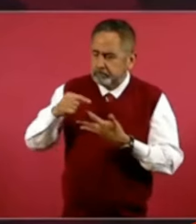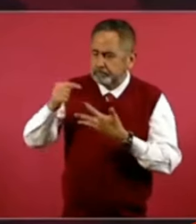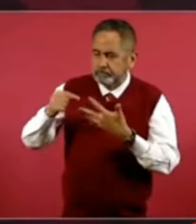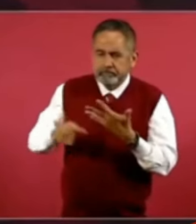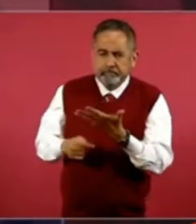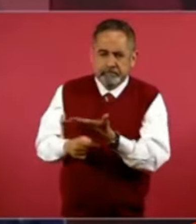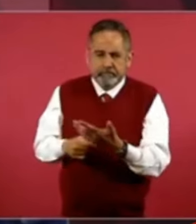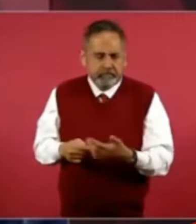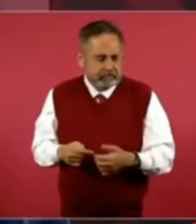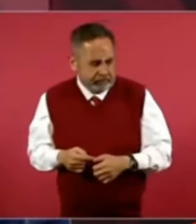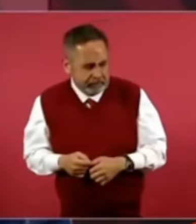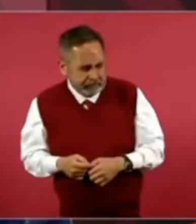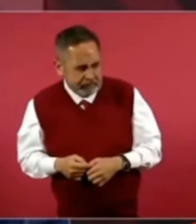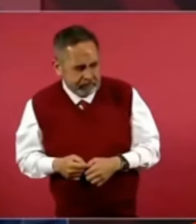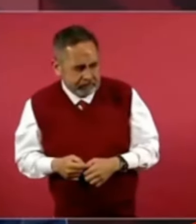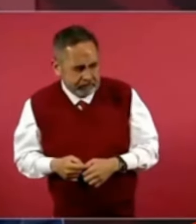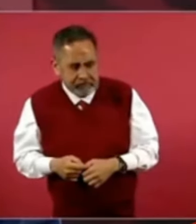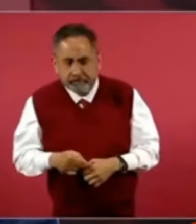Primero,